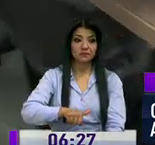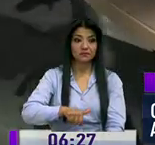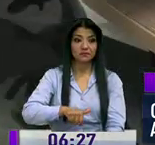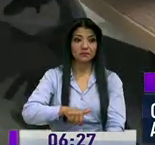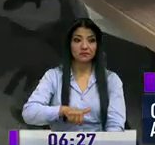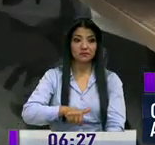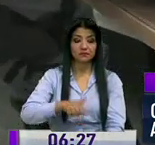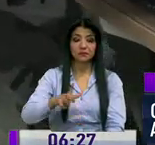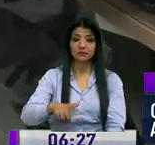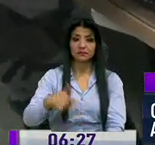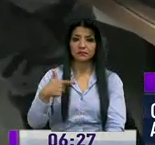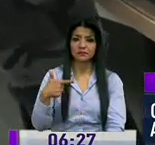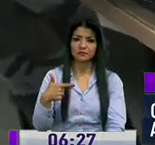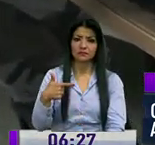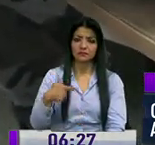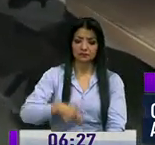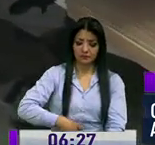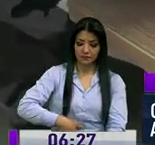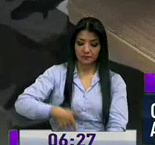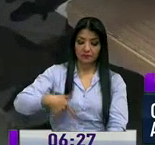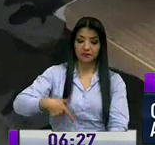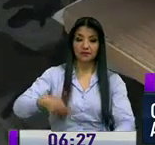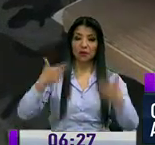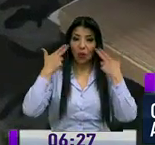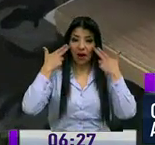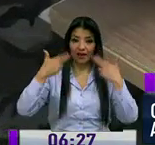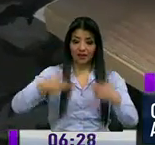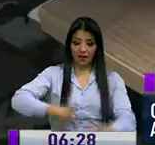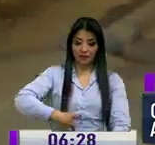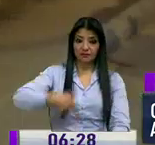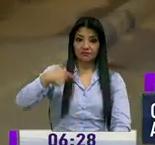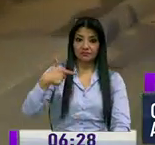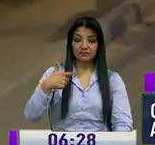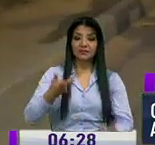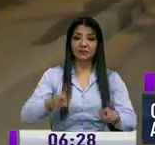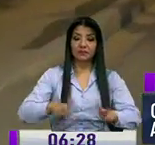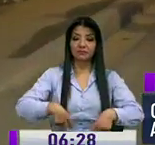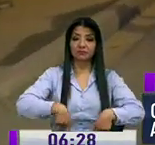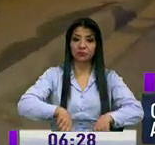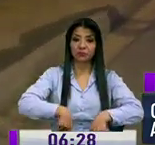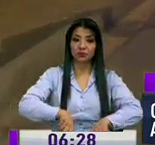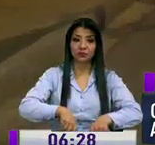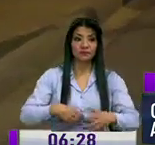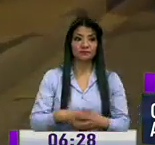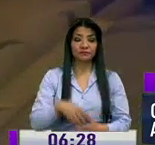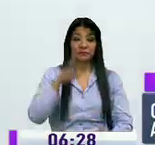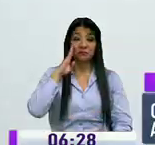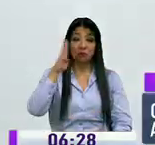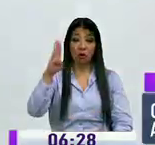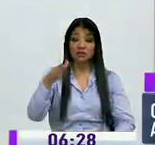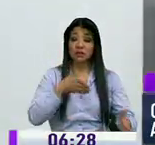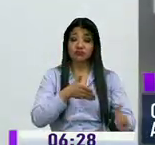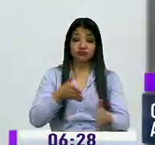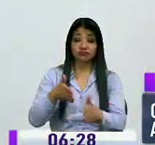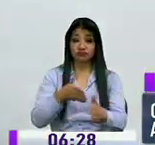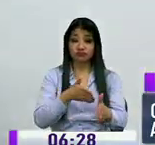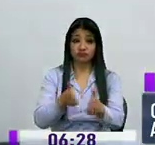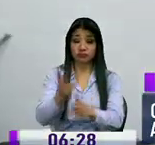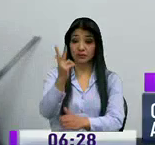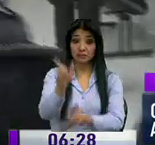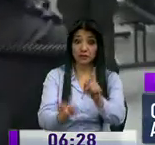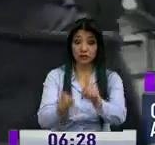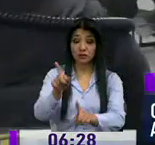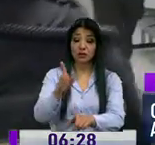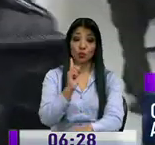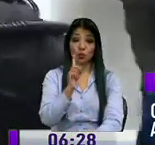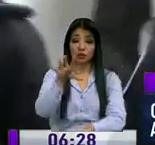un revólver del guardia y la motocicleta. Tras una persecución policial, uno de los 3 implicados fue capturado por agentes